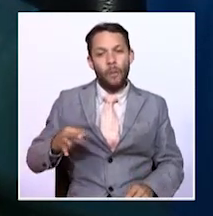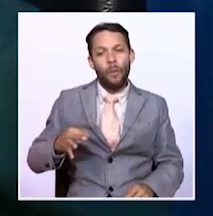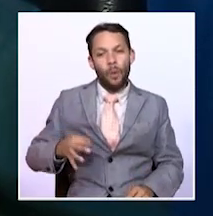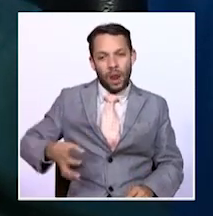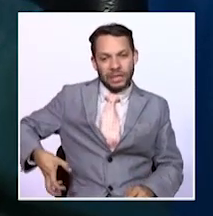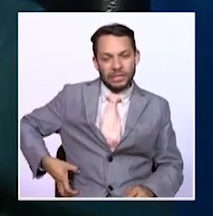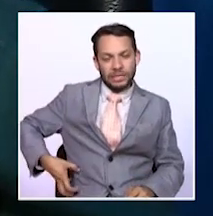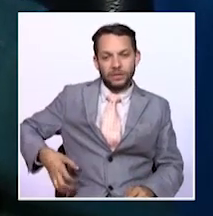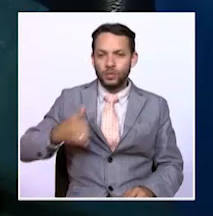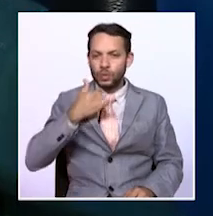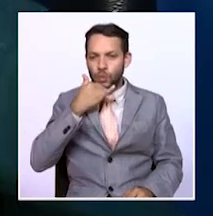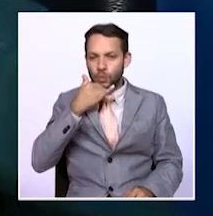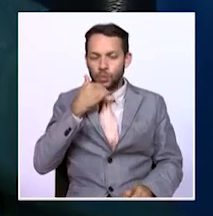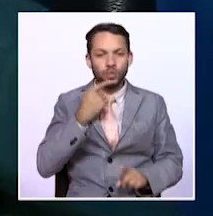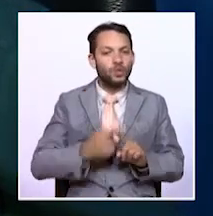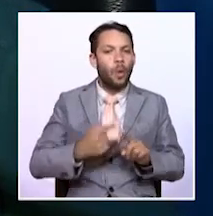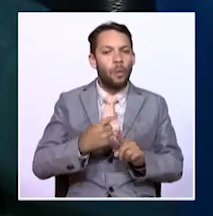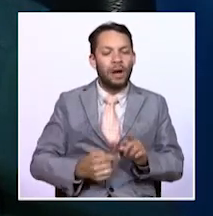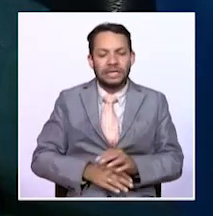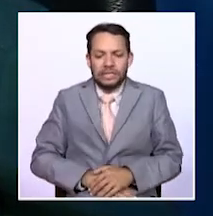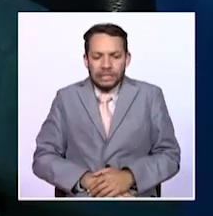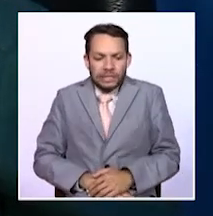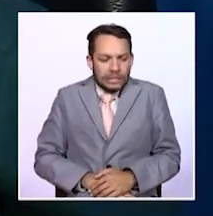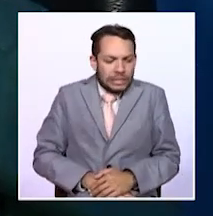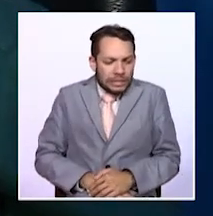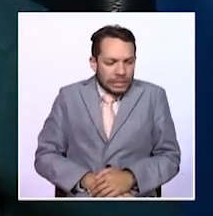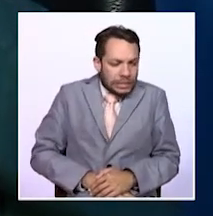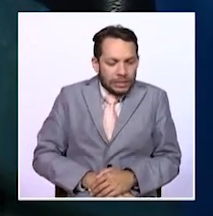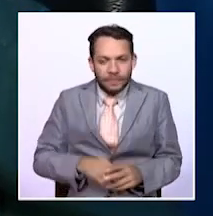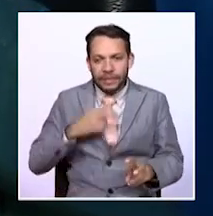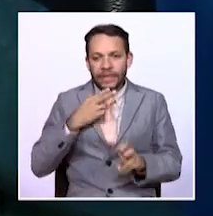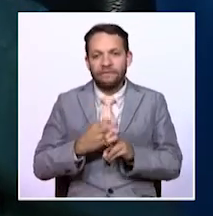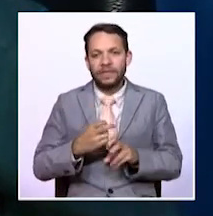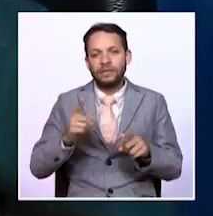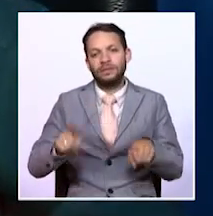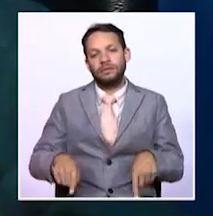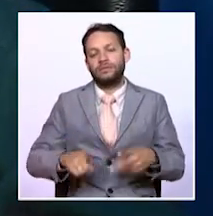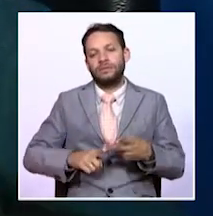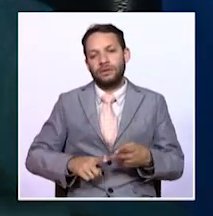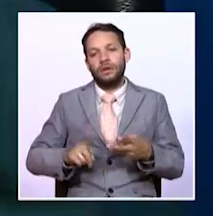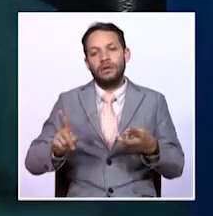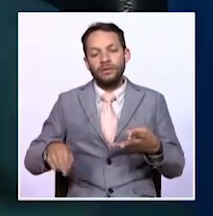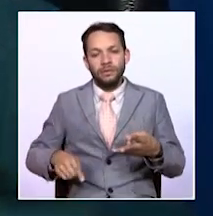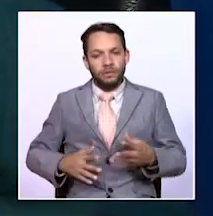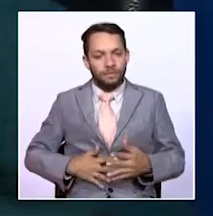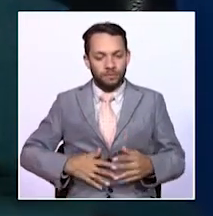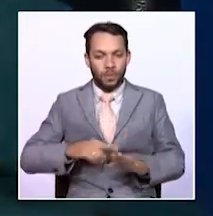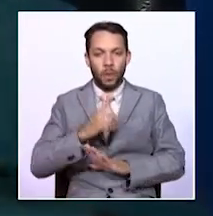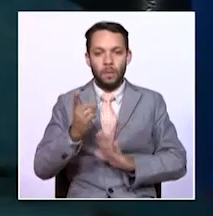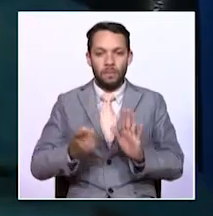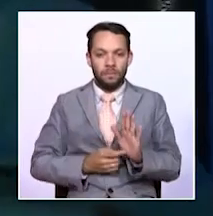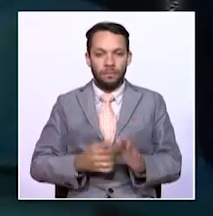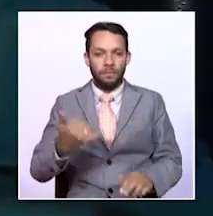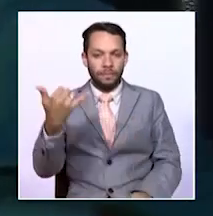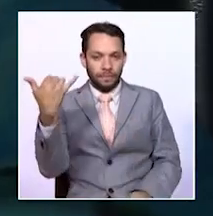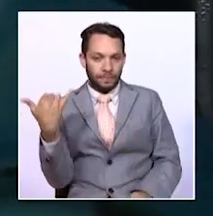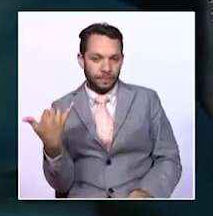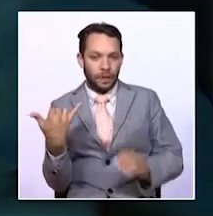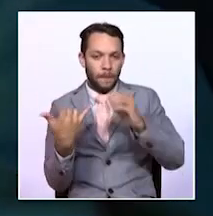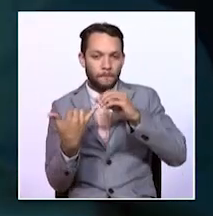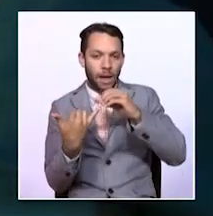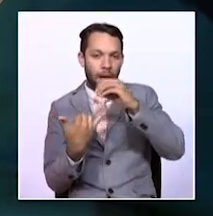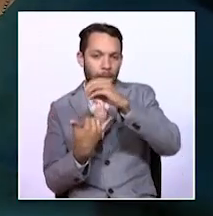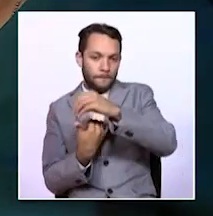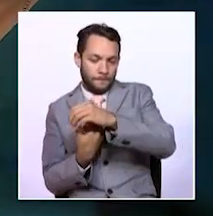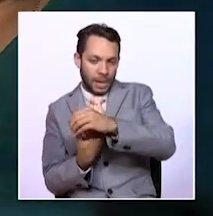del riñón, de masas también en el riñón, tumores en el riñón y toda la parte pélvica de la mujer, es decir, el útero y los ovarios se